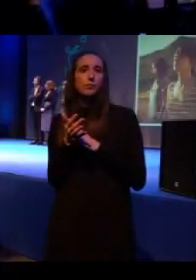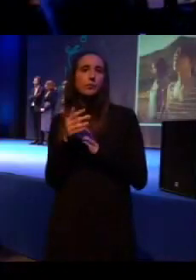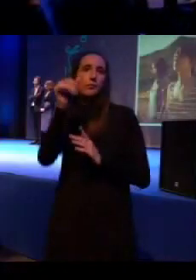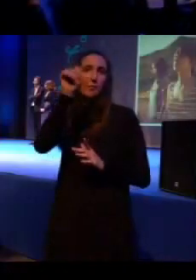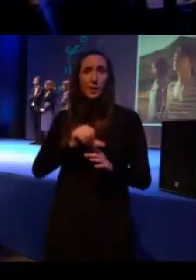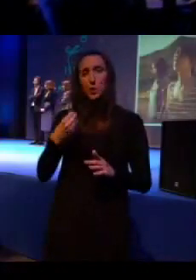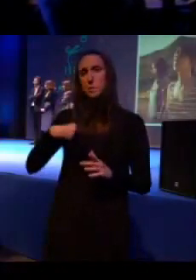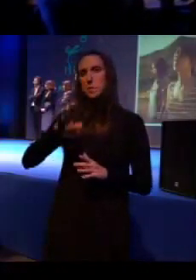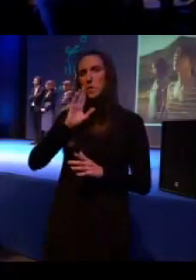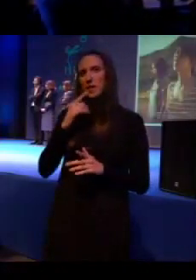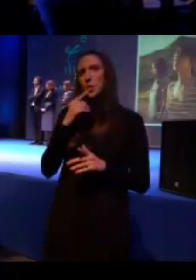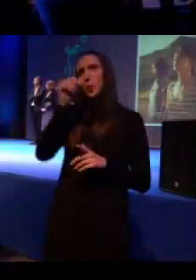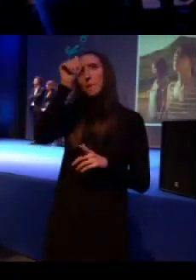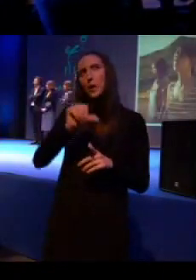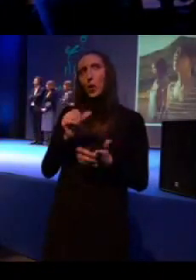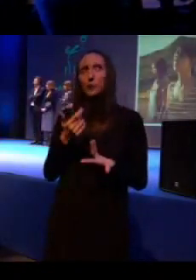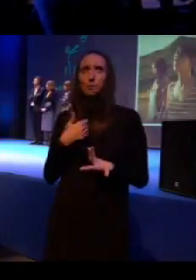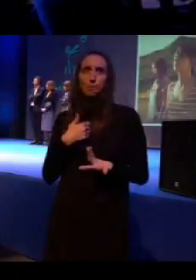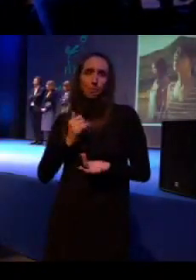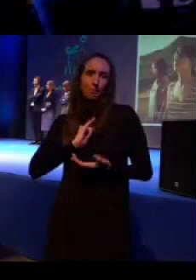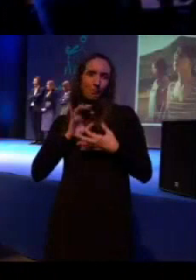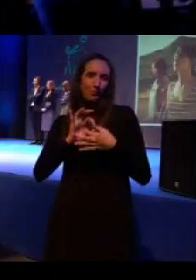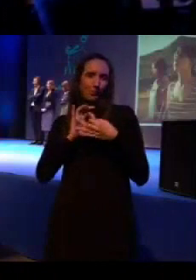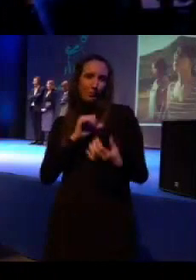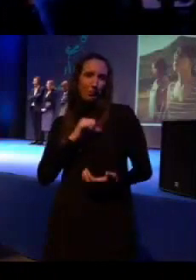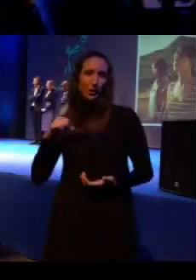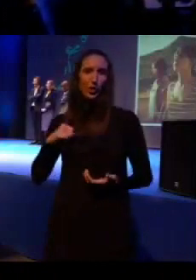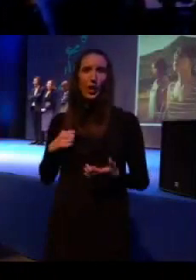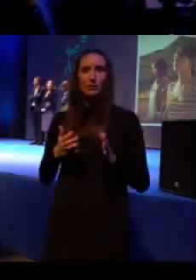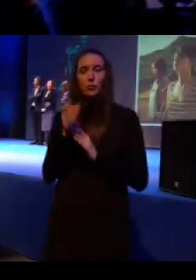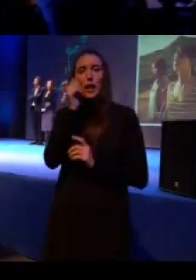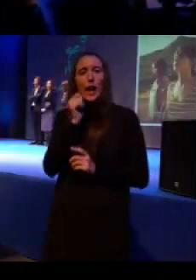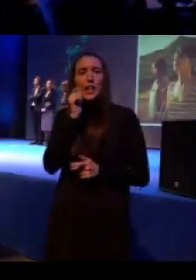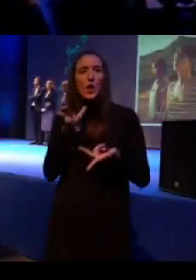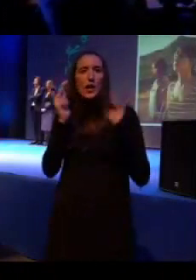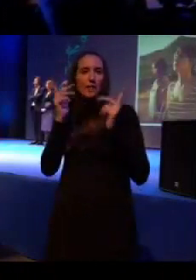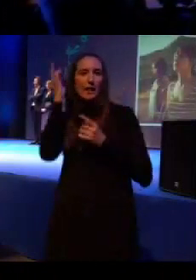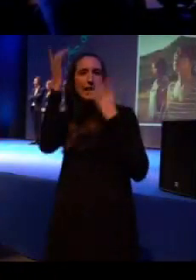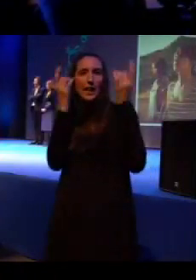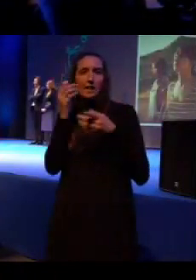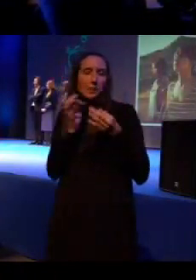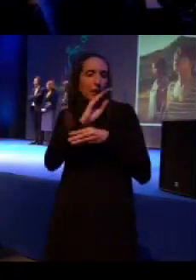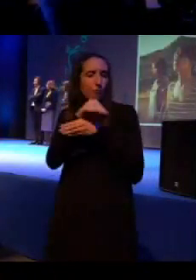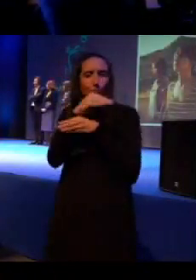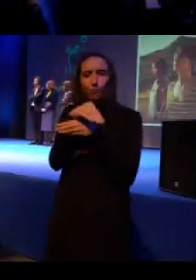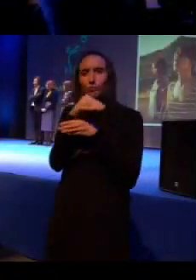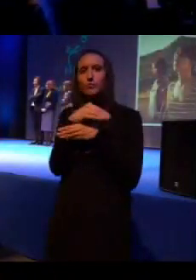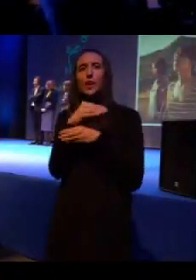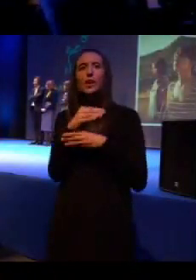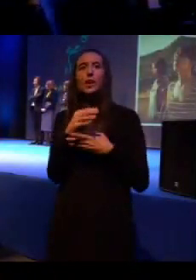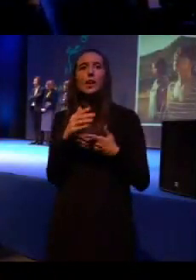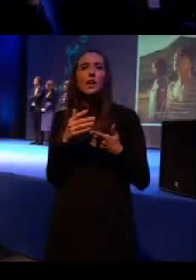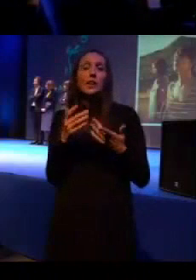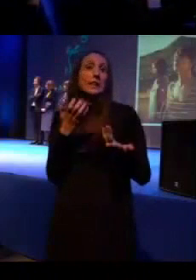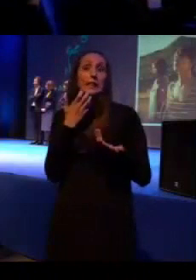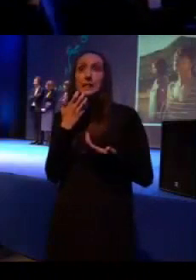como bien han dicho, muy intimista, es una película muy artesanal que hemos hecho con mucho cariño y libertad creativa, cuidándola, mimándola en cada fase. Y eso no hubiera